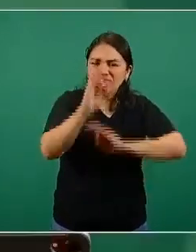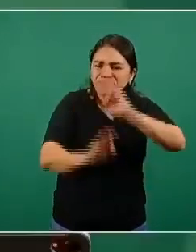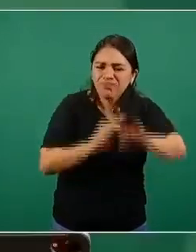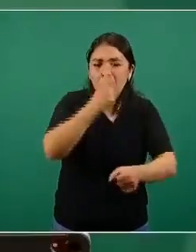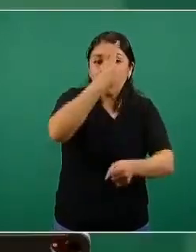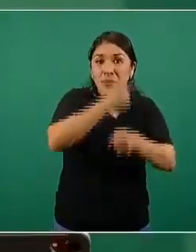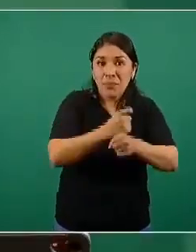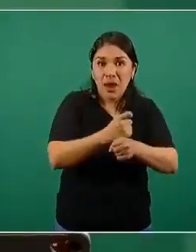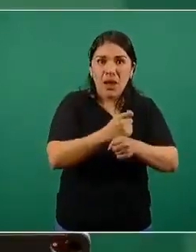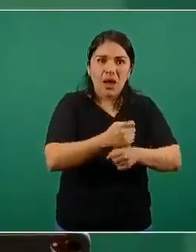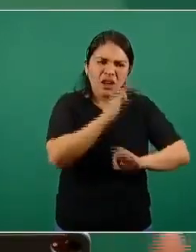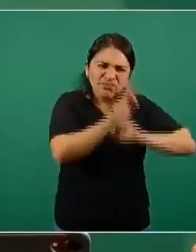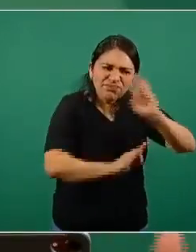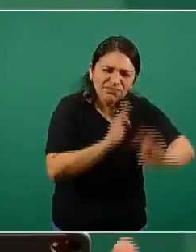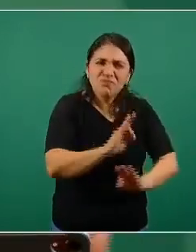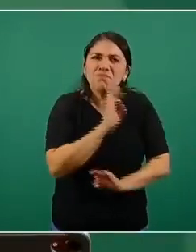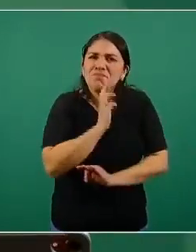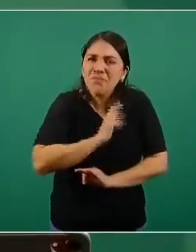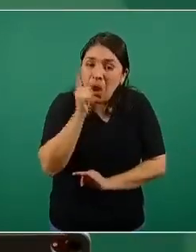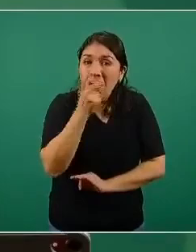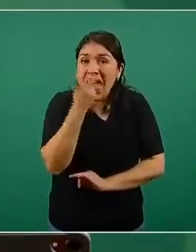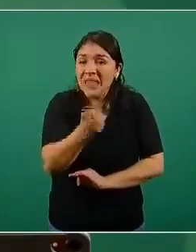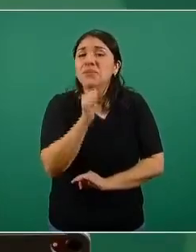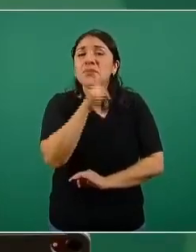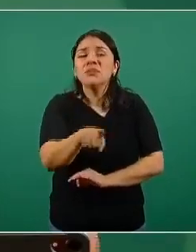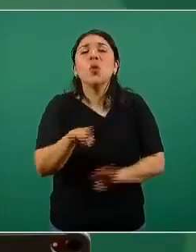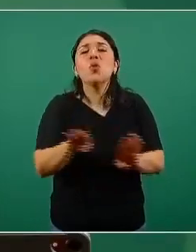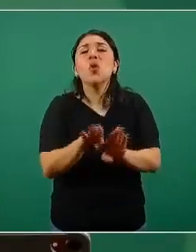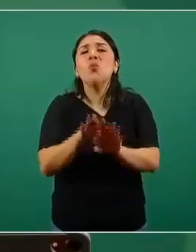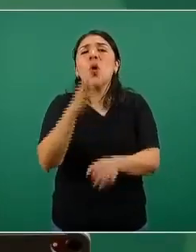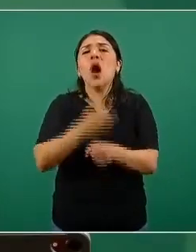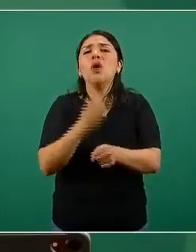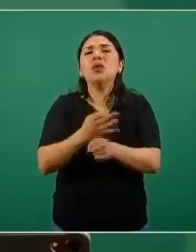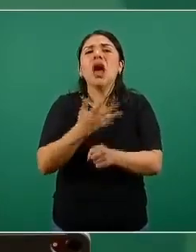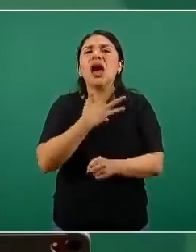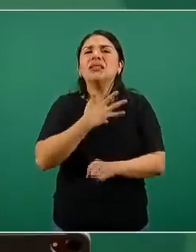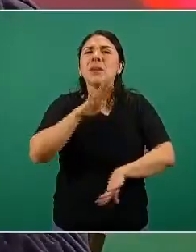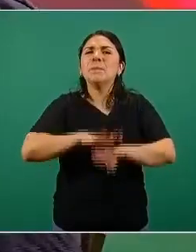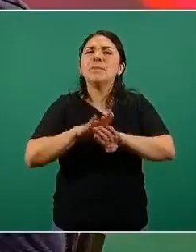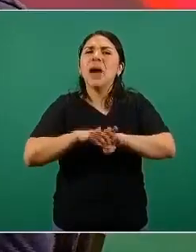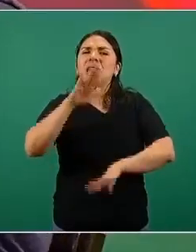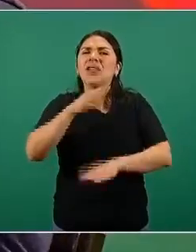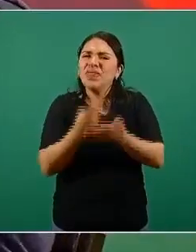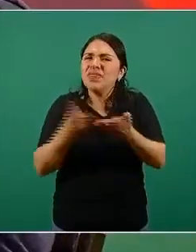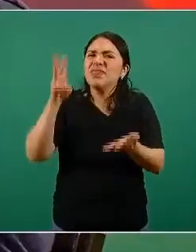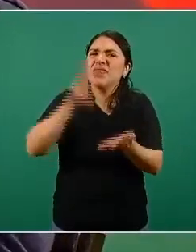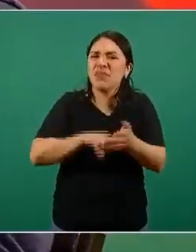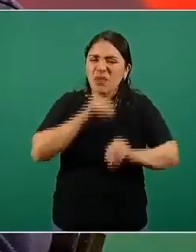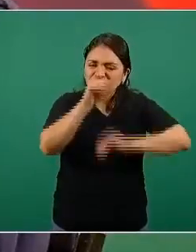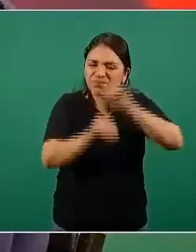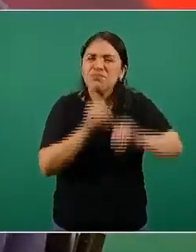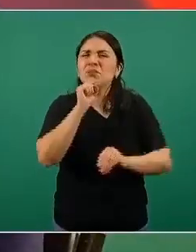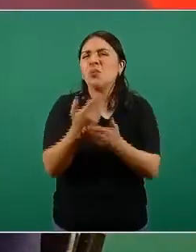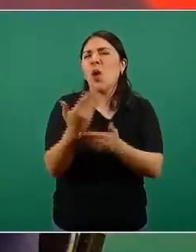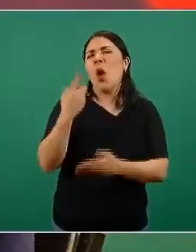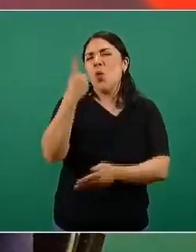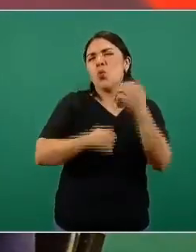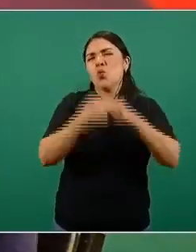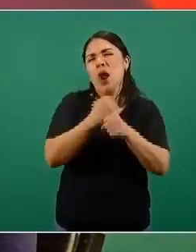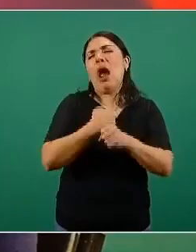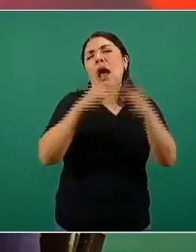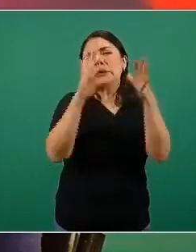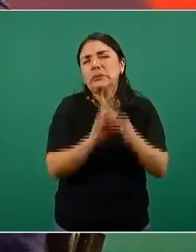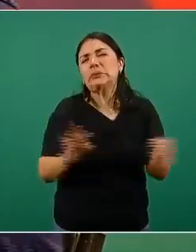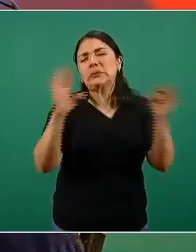primer nivel y eso es mucho de lo que se hizo con esta triple optimización que platicamos mucho durante el año pasado y que se